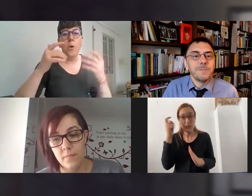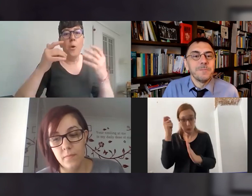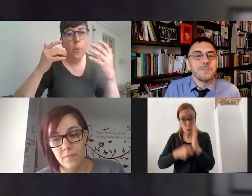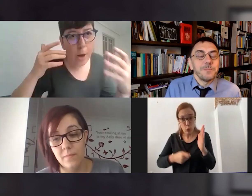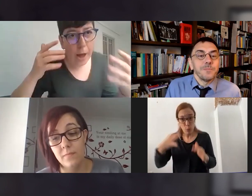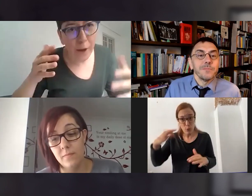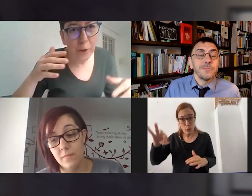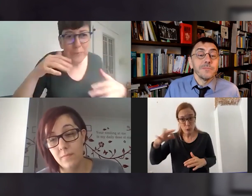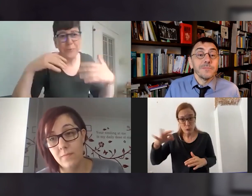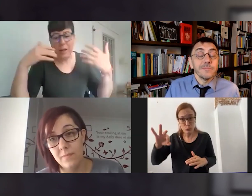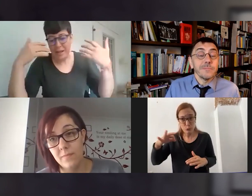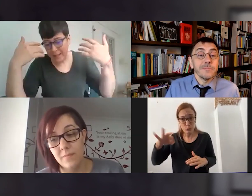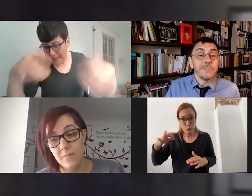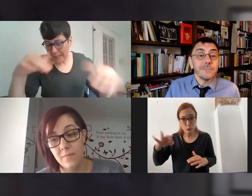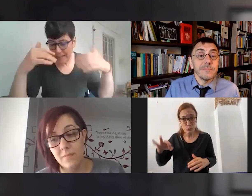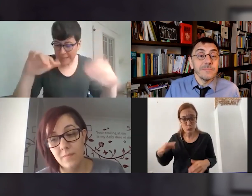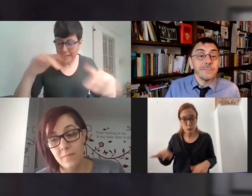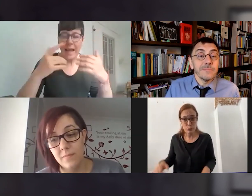Podemos?